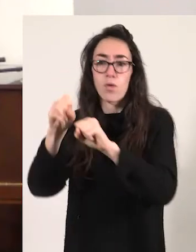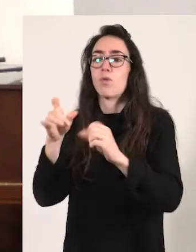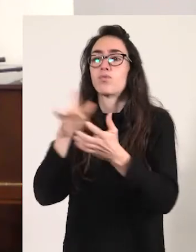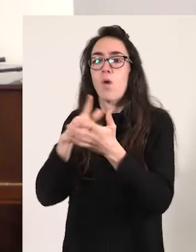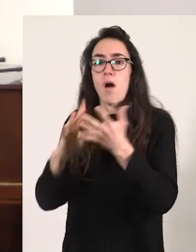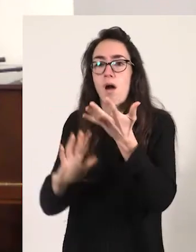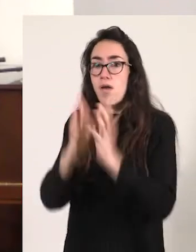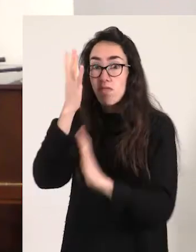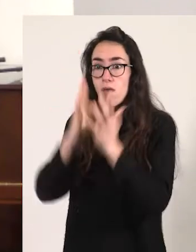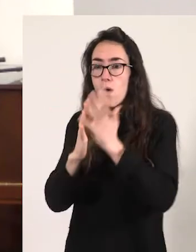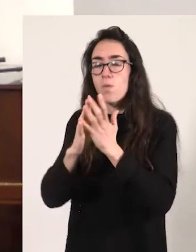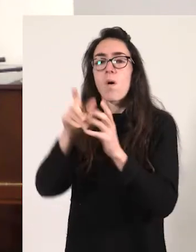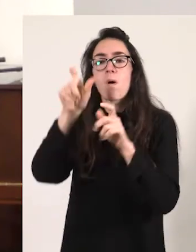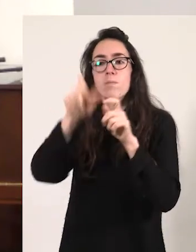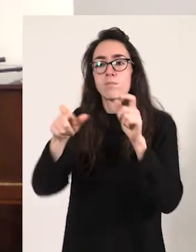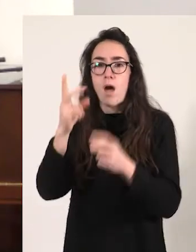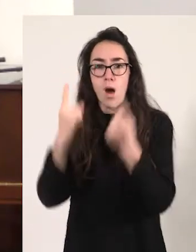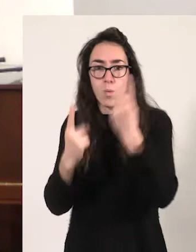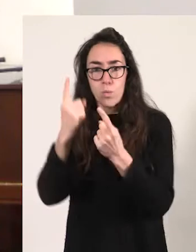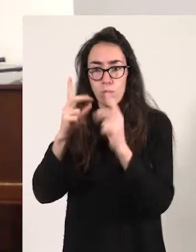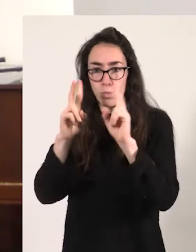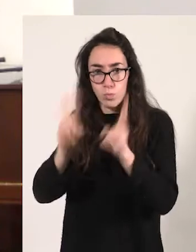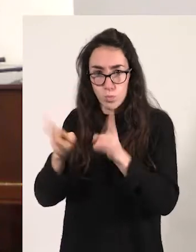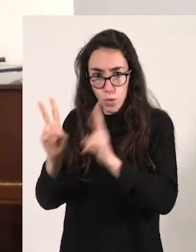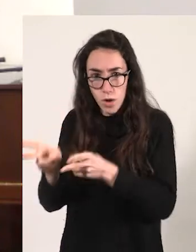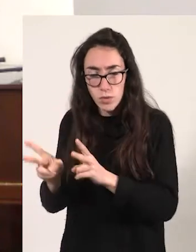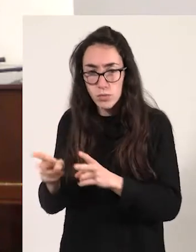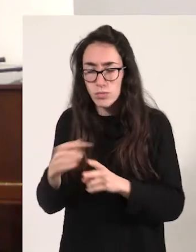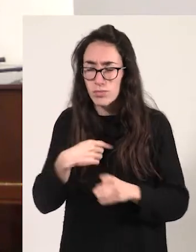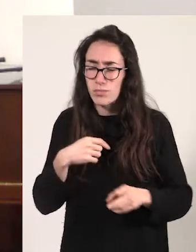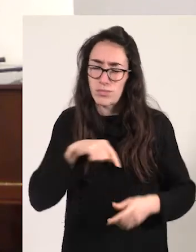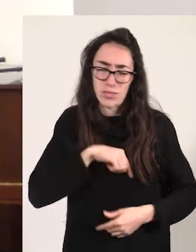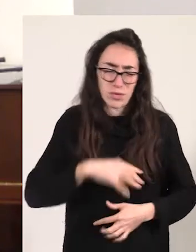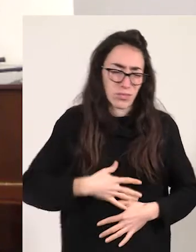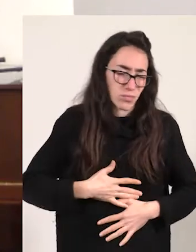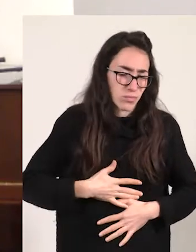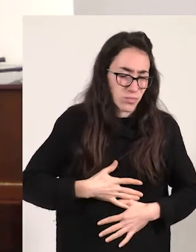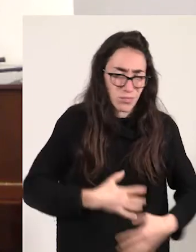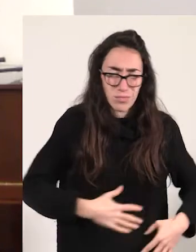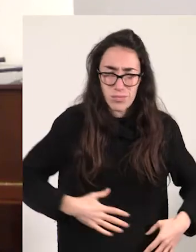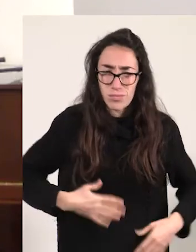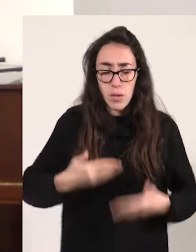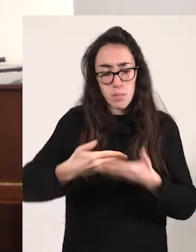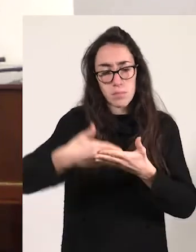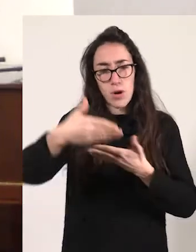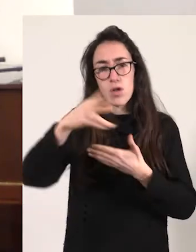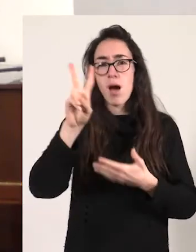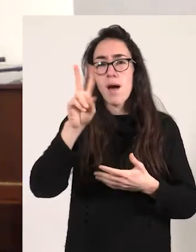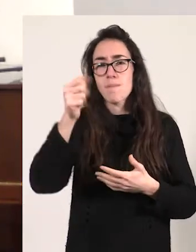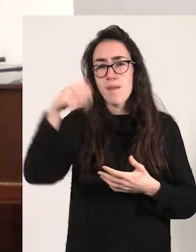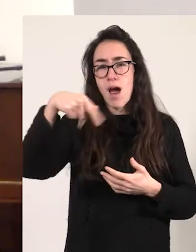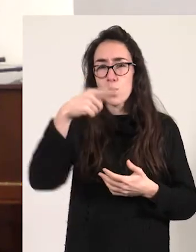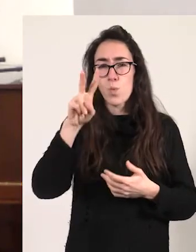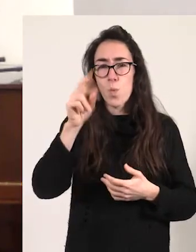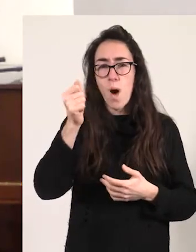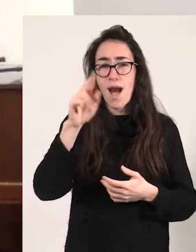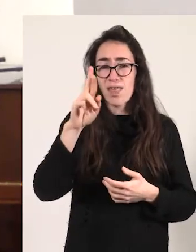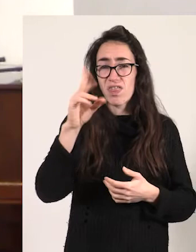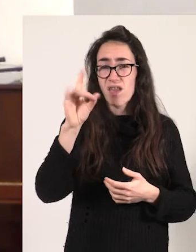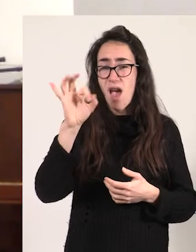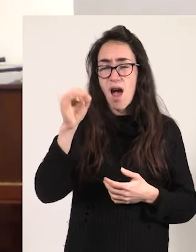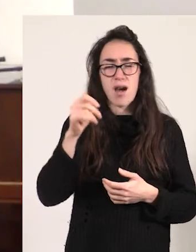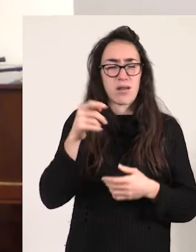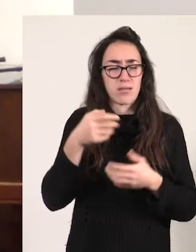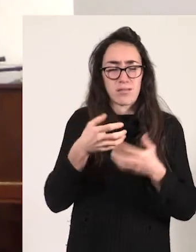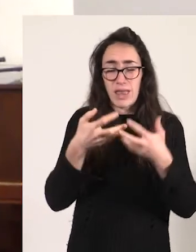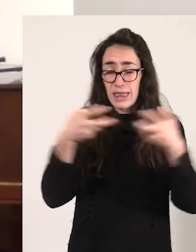ocupado, en el que fallecieron varias personas en un incendio. Me revolvió el estómago la cobertura que hizo La Vanguardia. Os voy a leer un